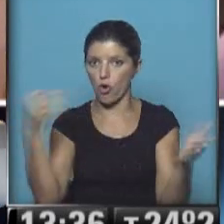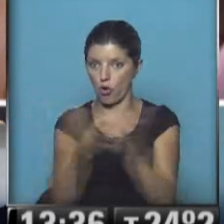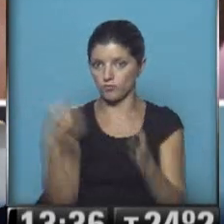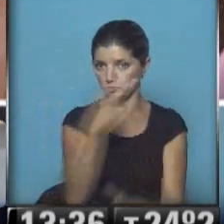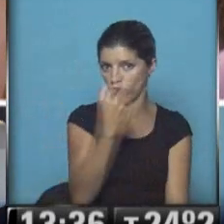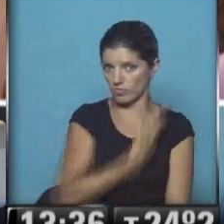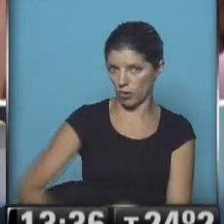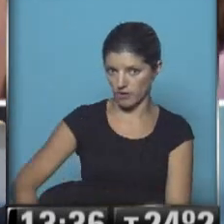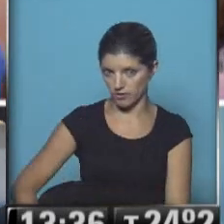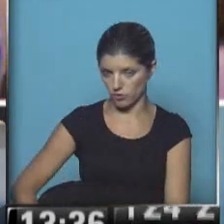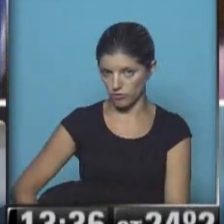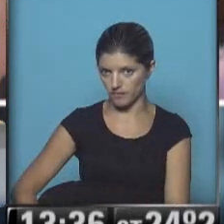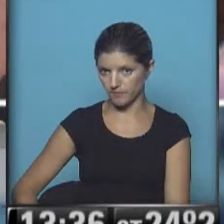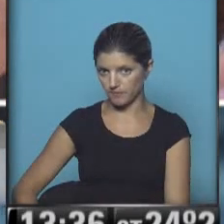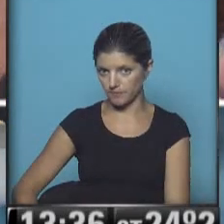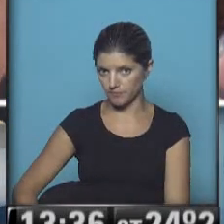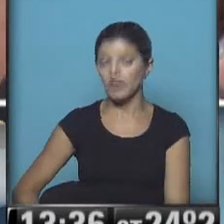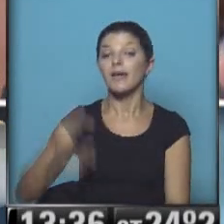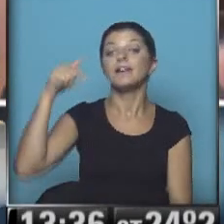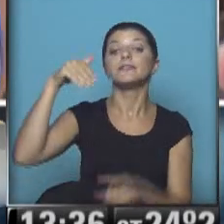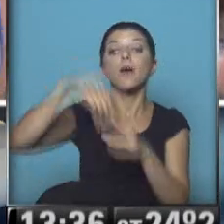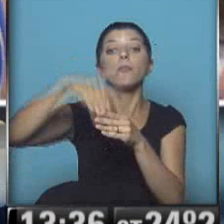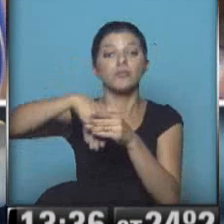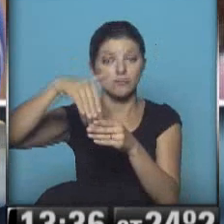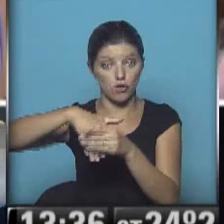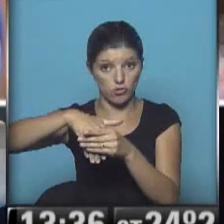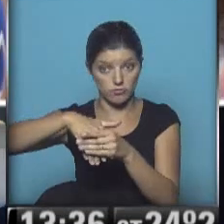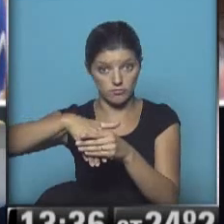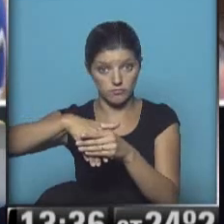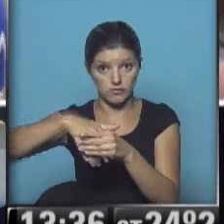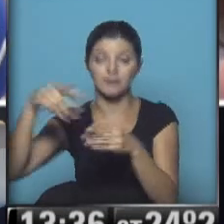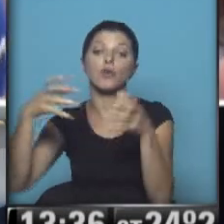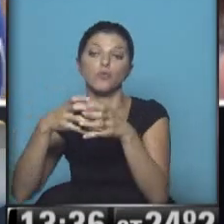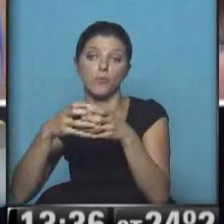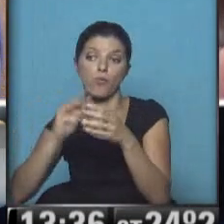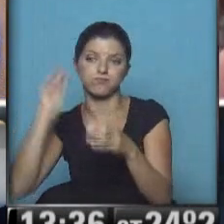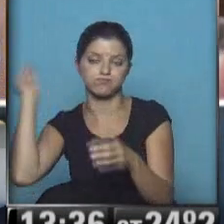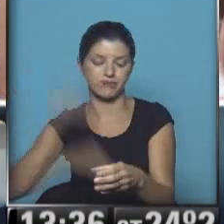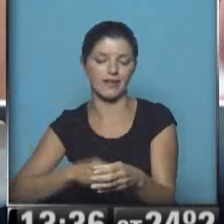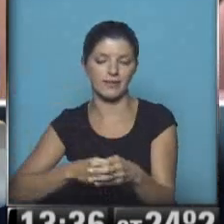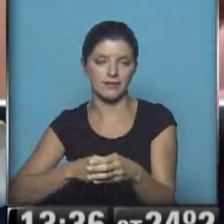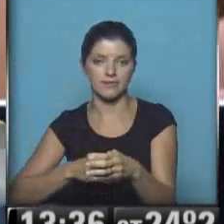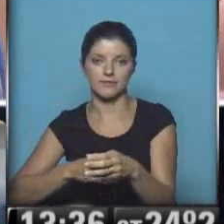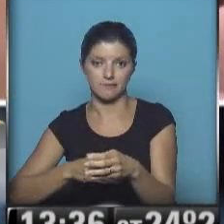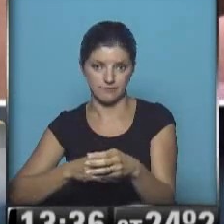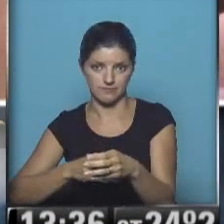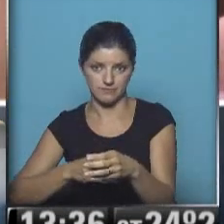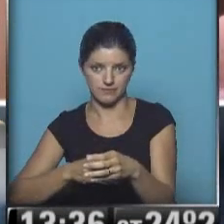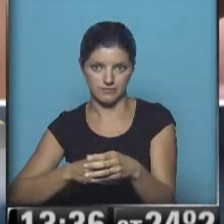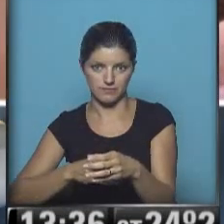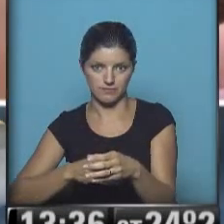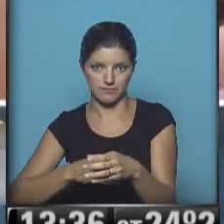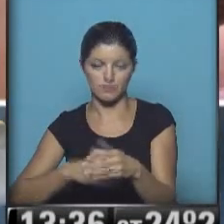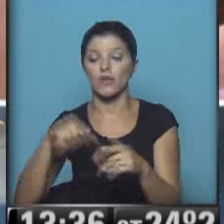digamos estas elecciones eh que se hacen en las cuales esta oposición pierde no la dan en este a través de